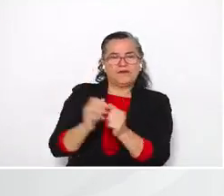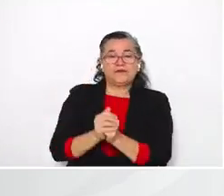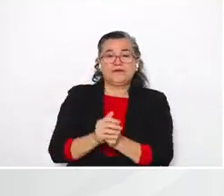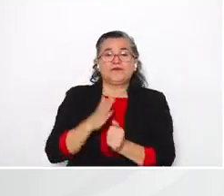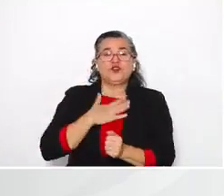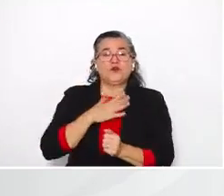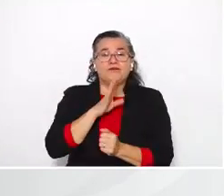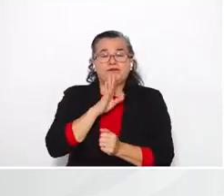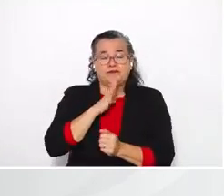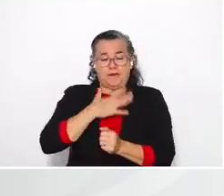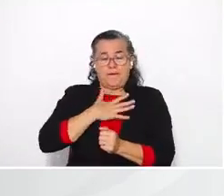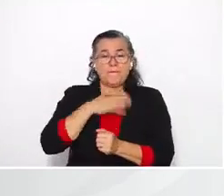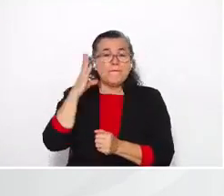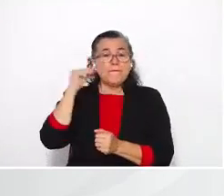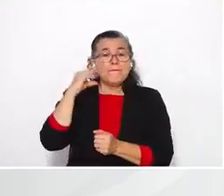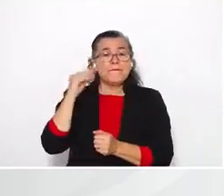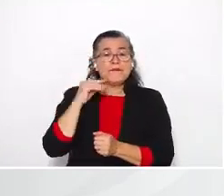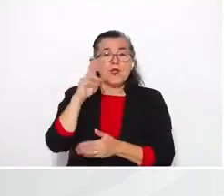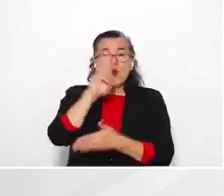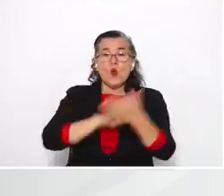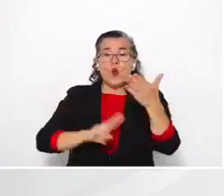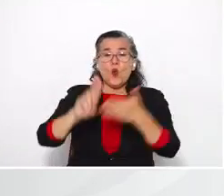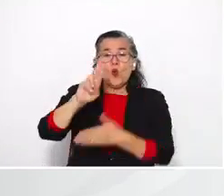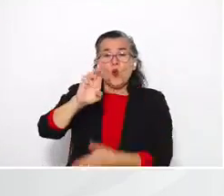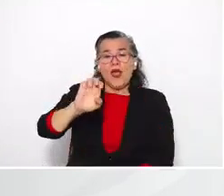Yo voy a hablar de mi experiencia en la Universidad de Earth.